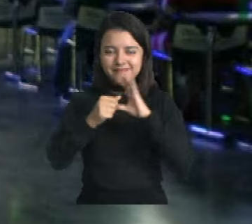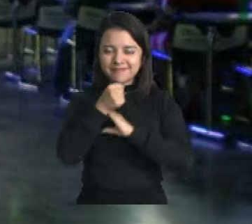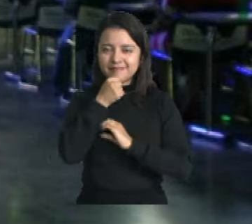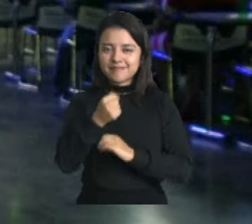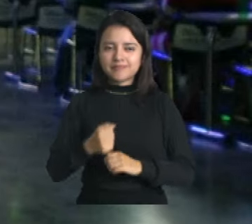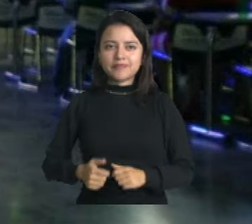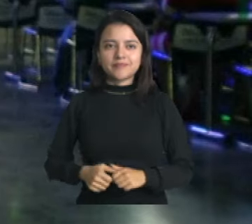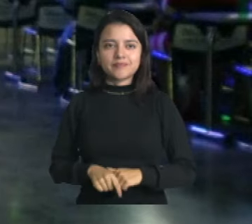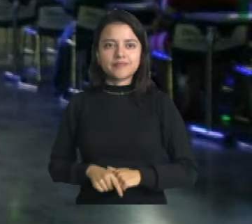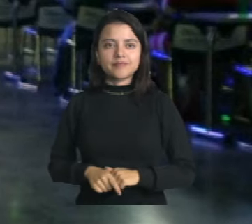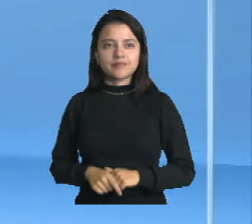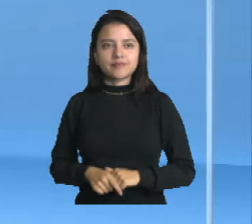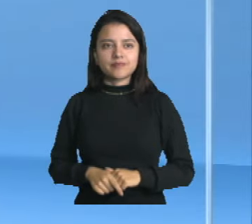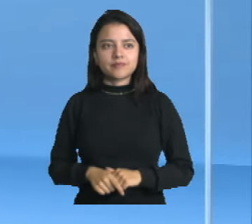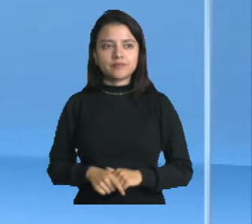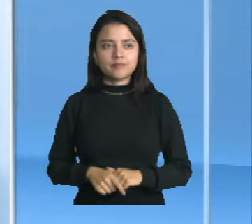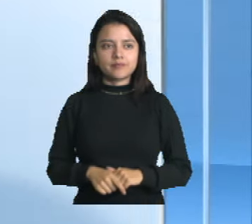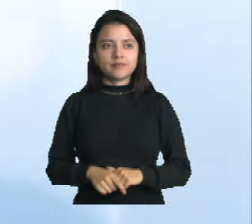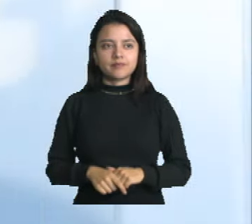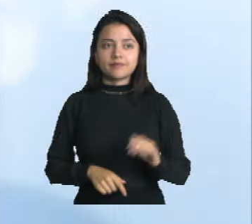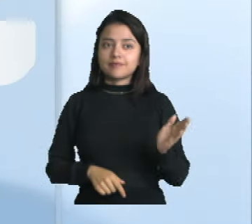1, CMI.